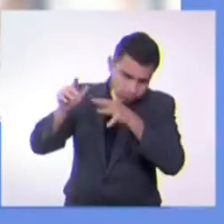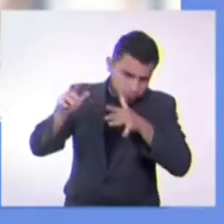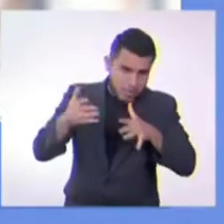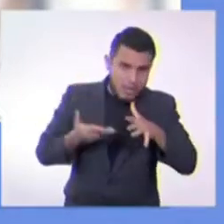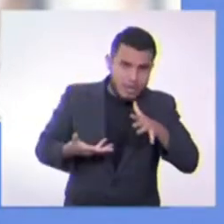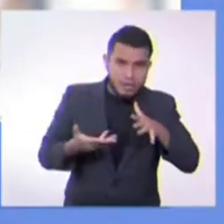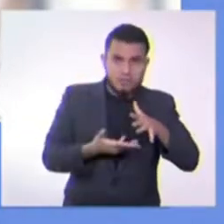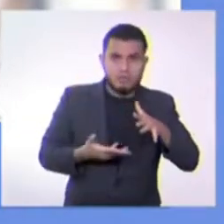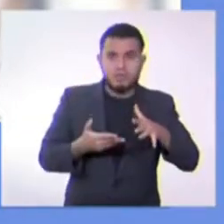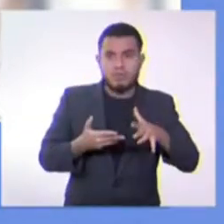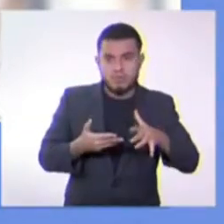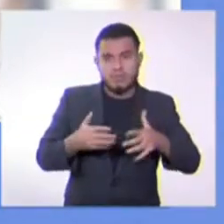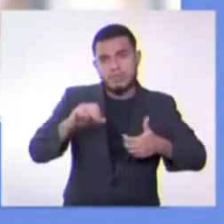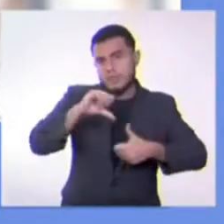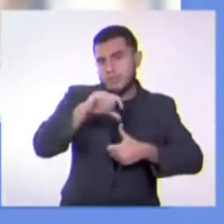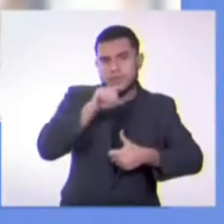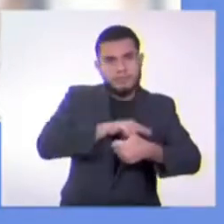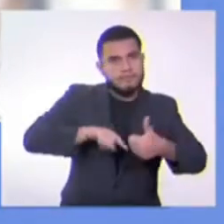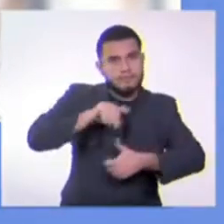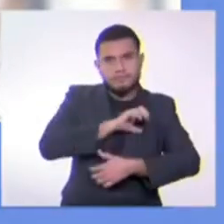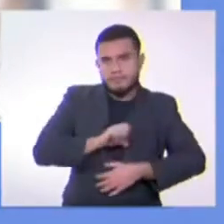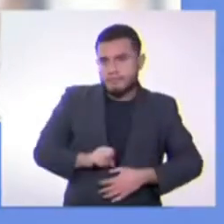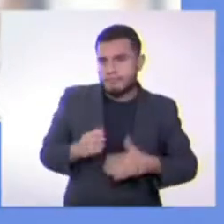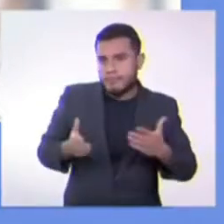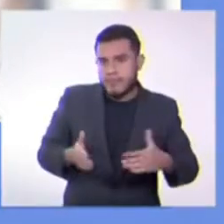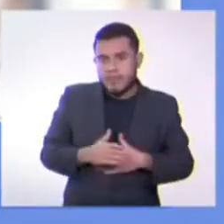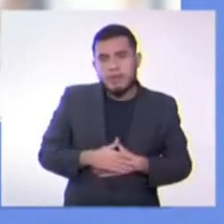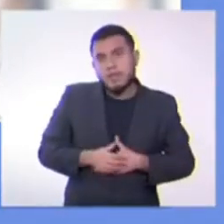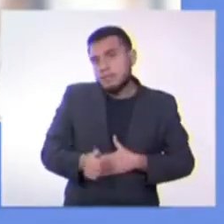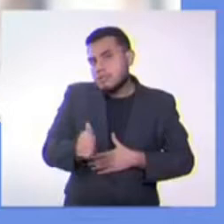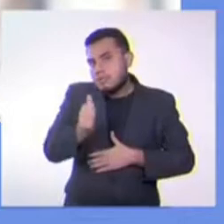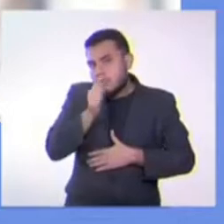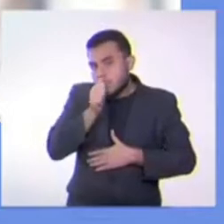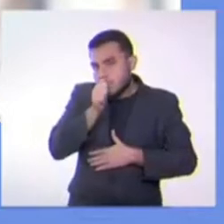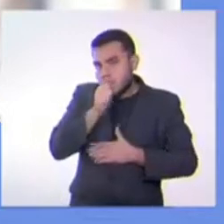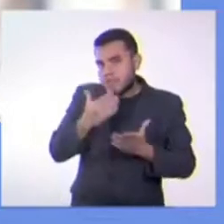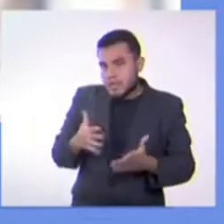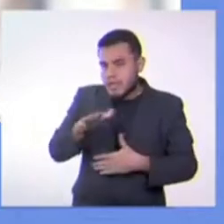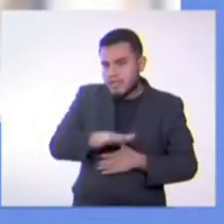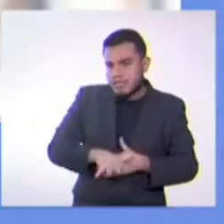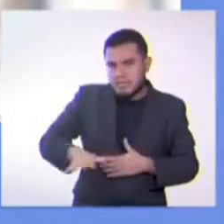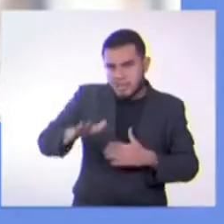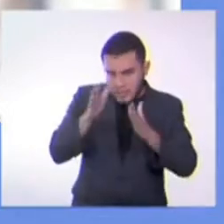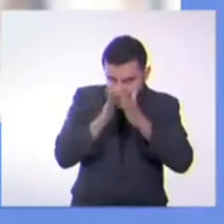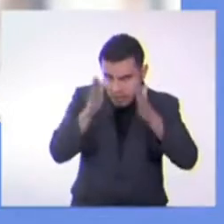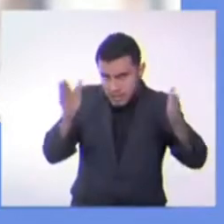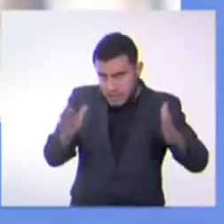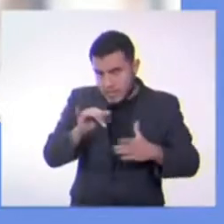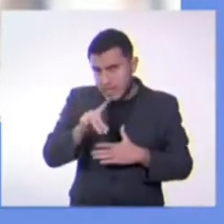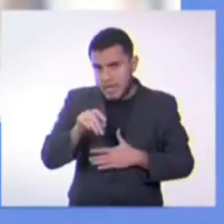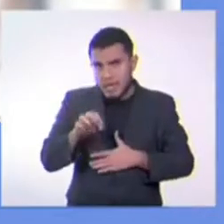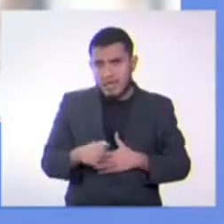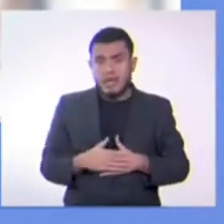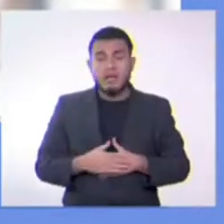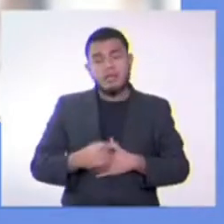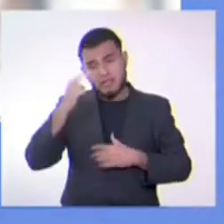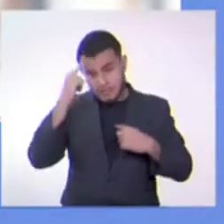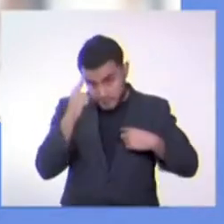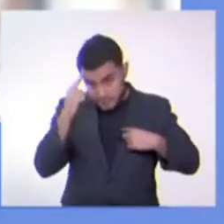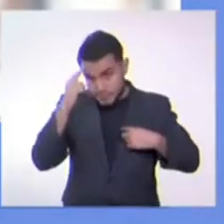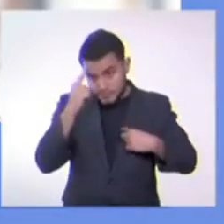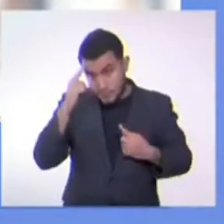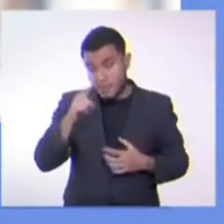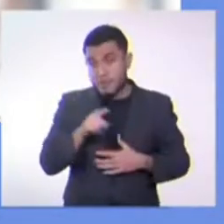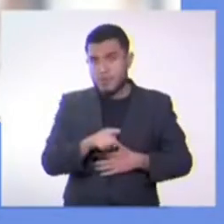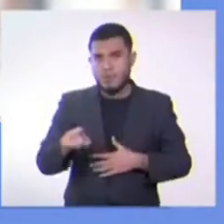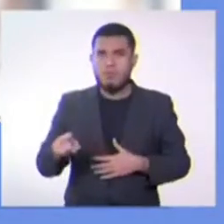secularización pasaba indiscutiblemente por la privatización de las tierras comunales y ejidales, a las que se les consideraba una